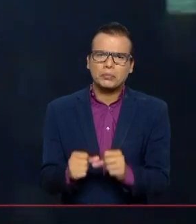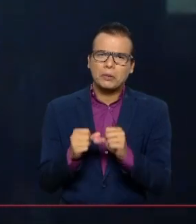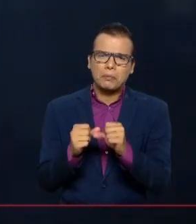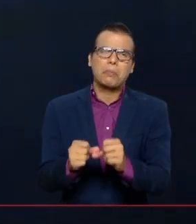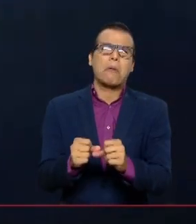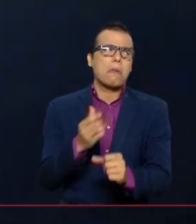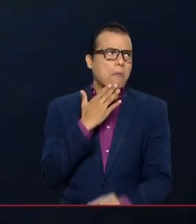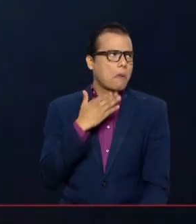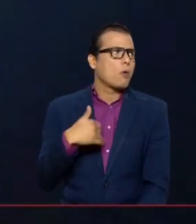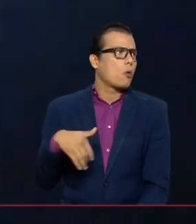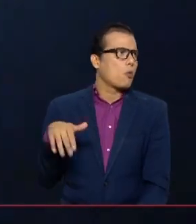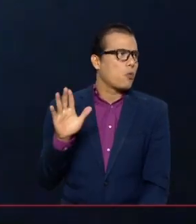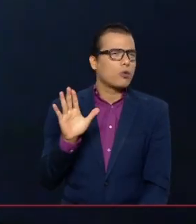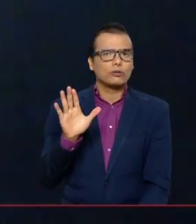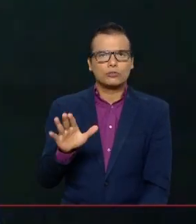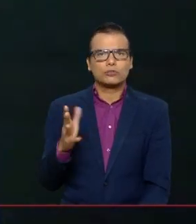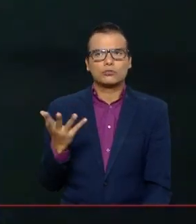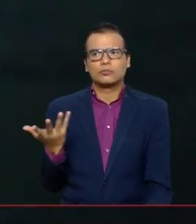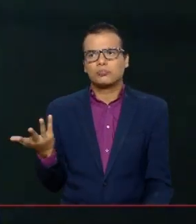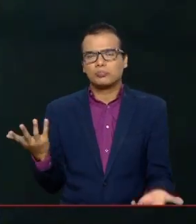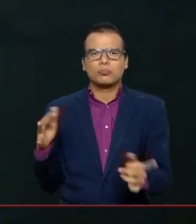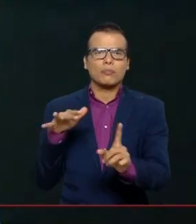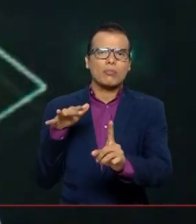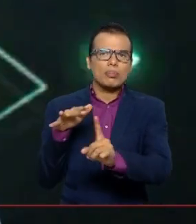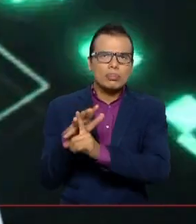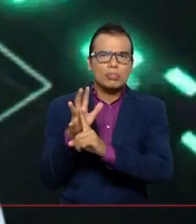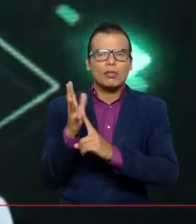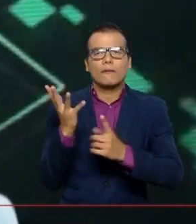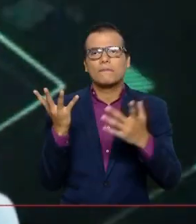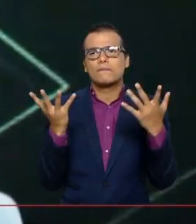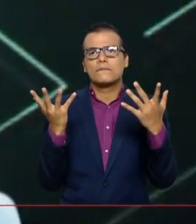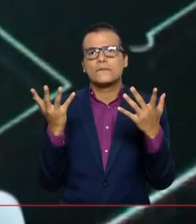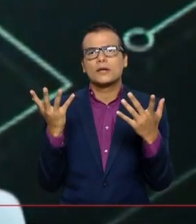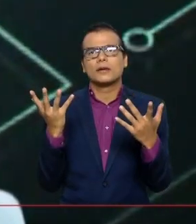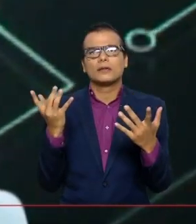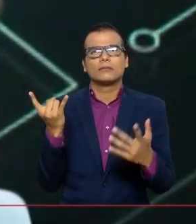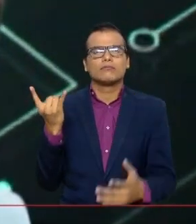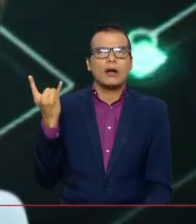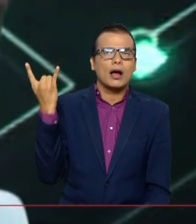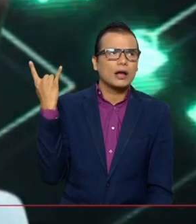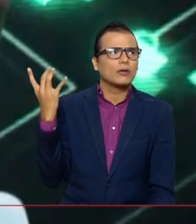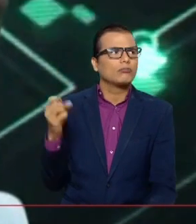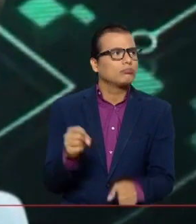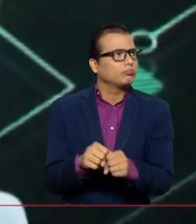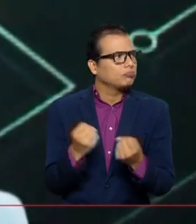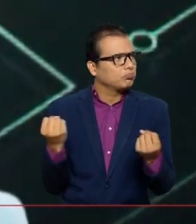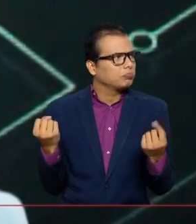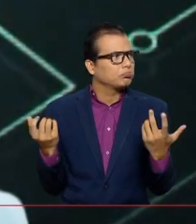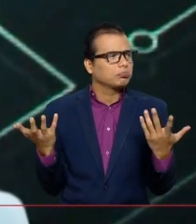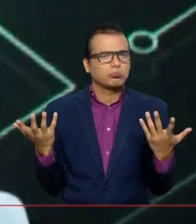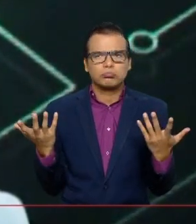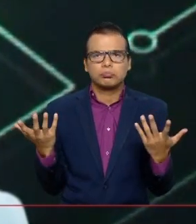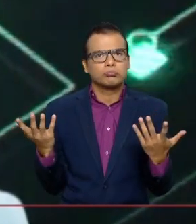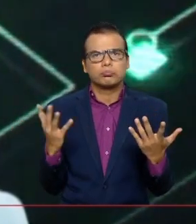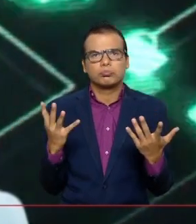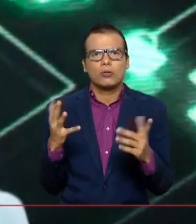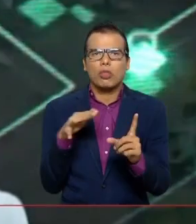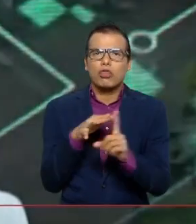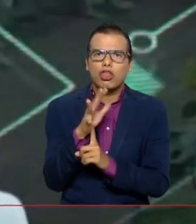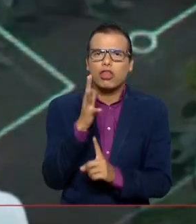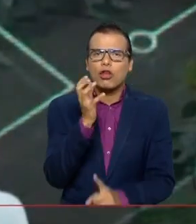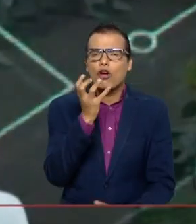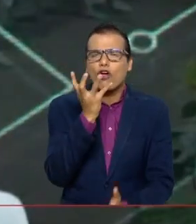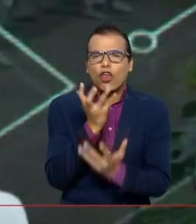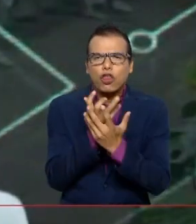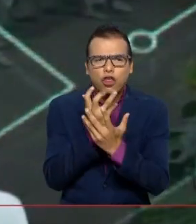durable no retiene humedades sismo resistente eh son muchos los